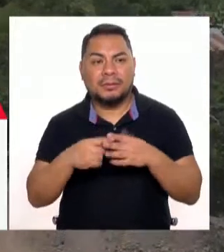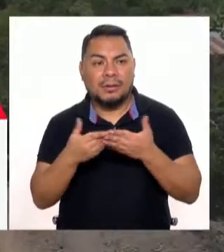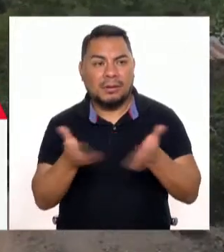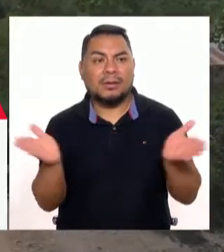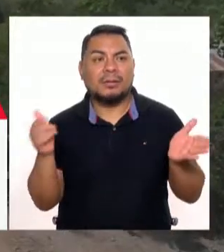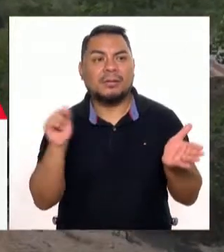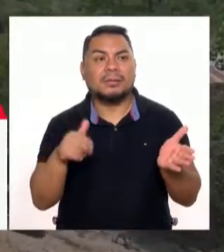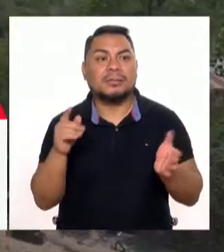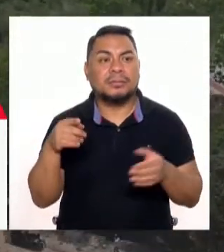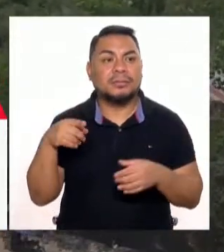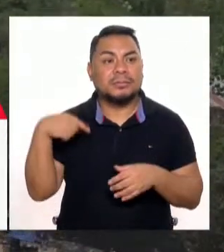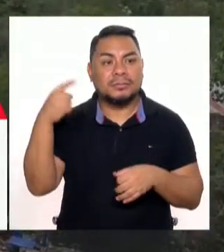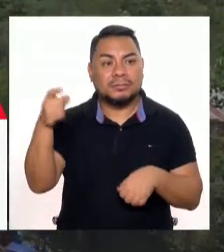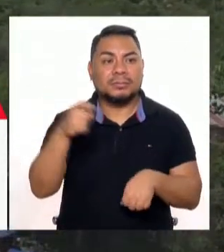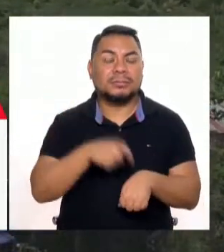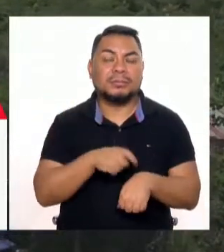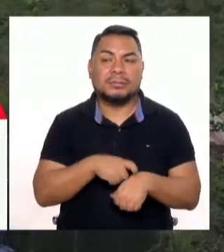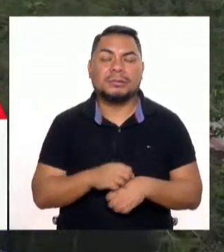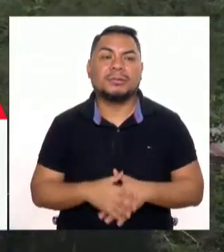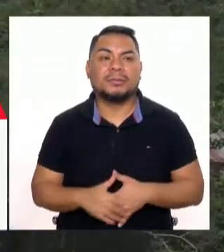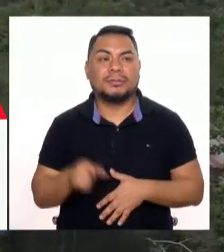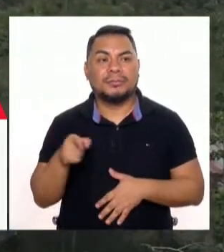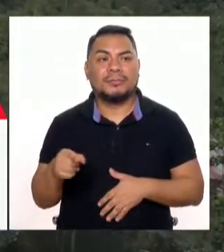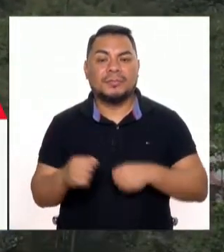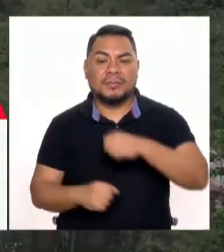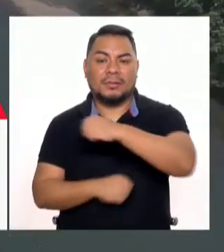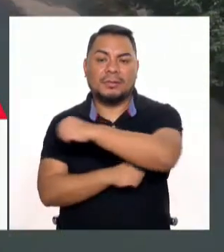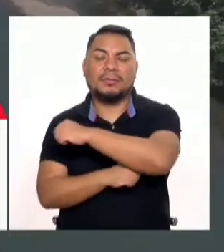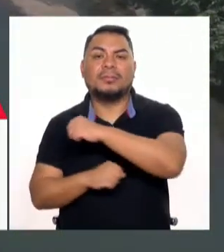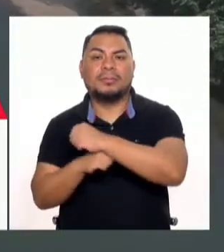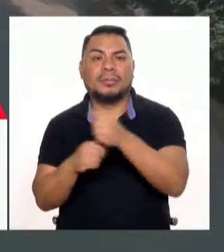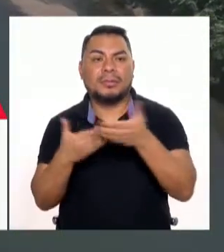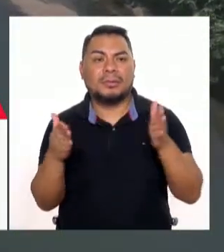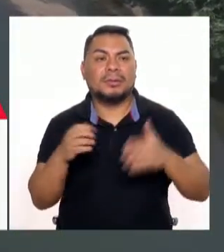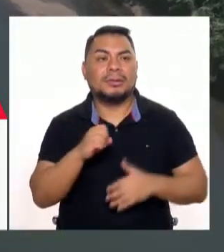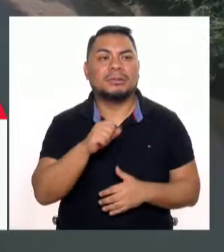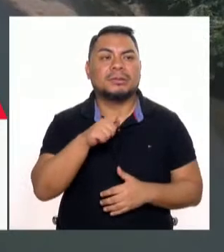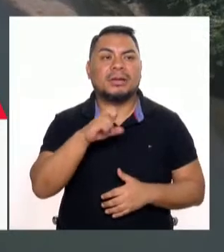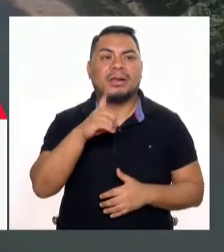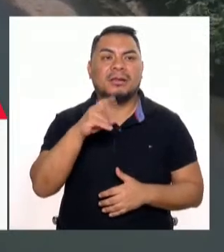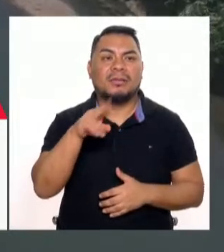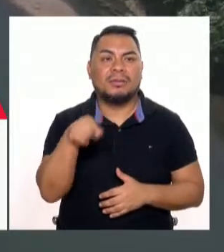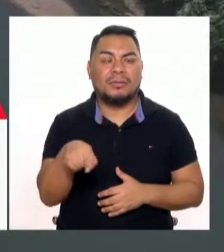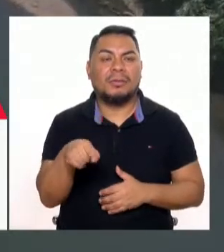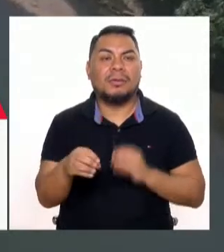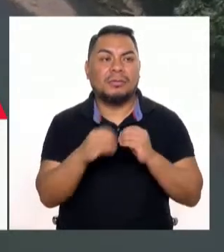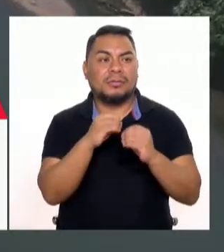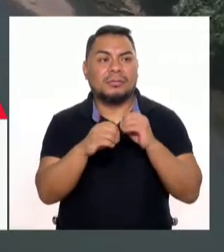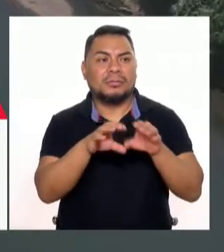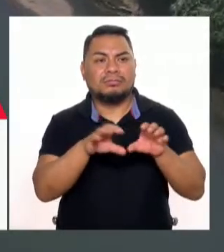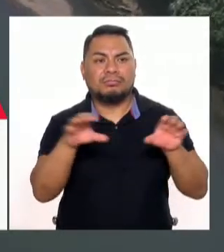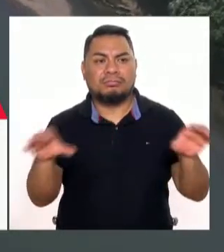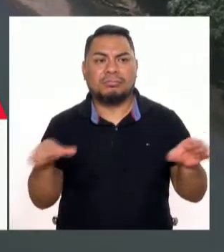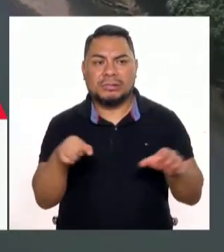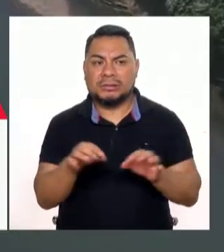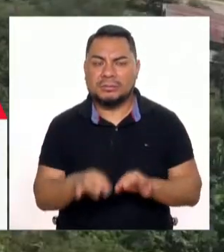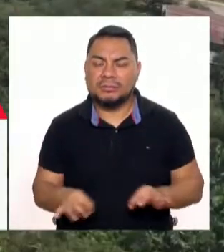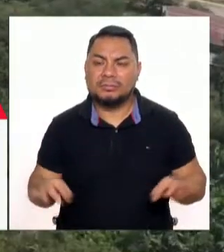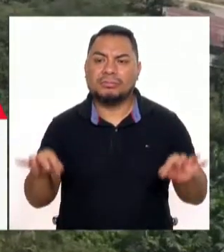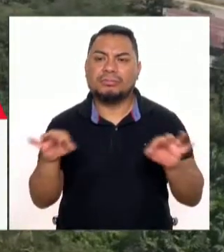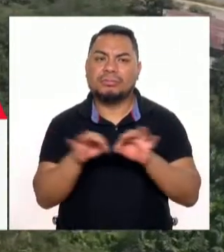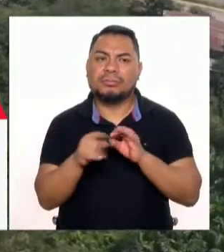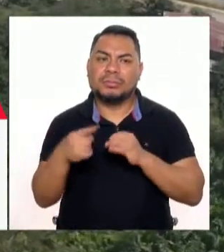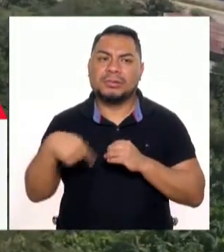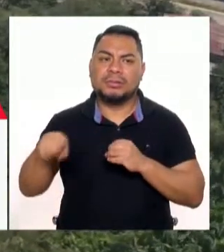inaugurar ya en los próximos minutos el puente Salvador una obra sumamente importante para